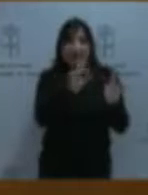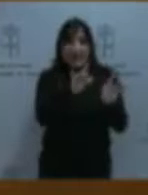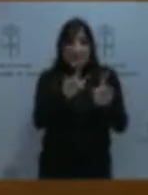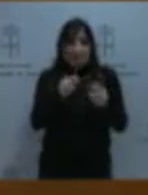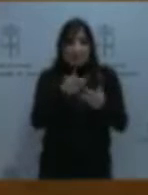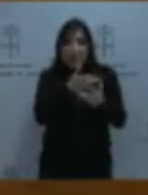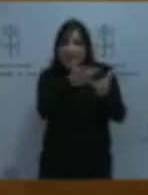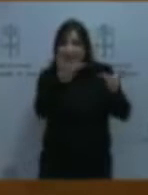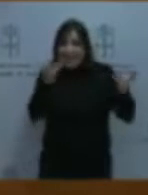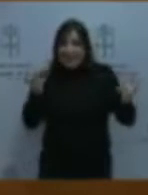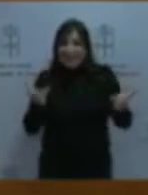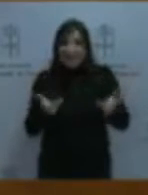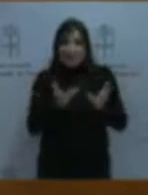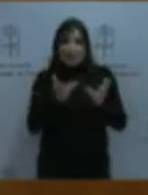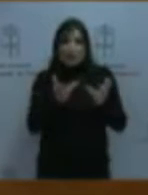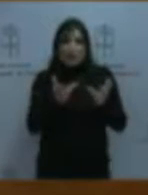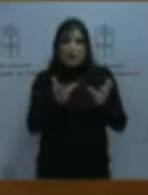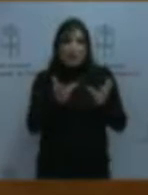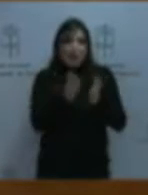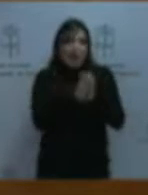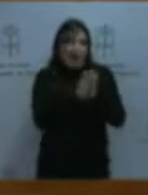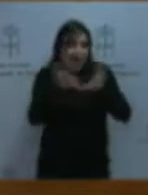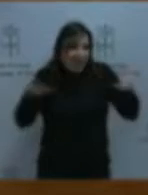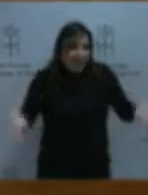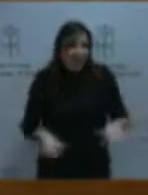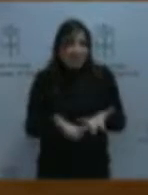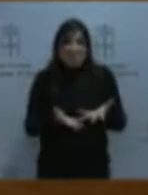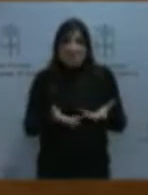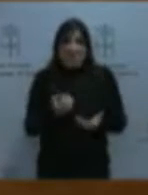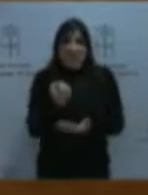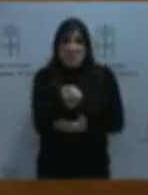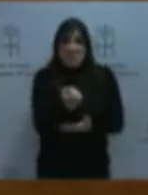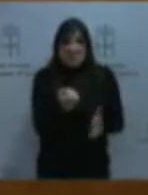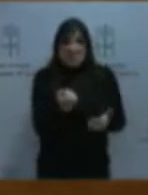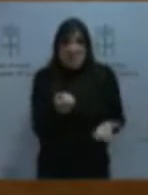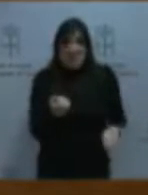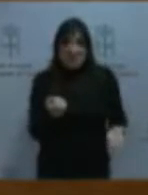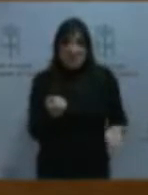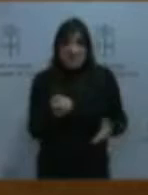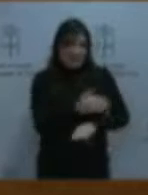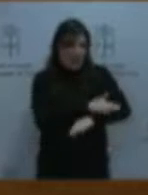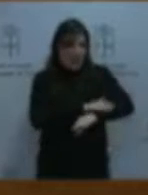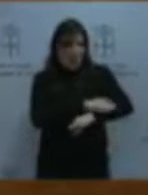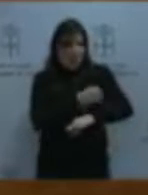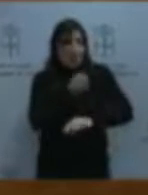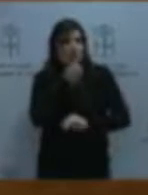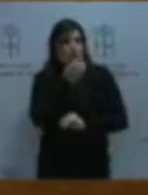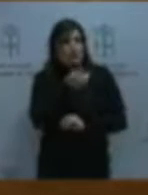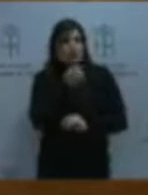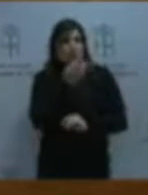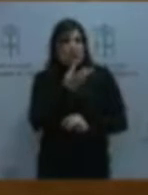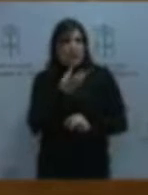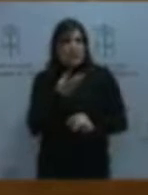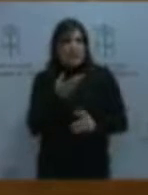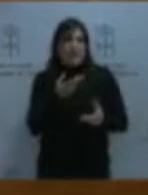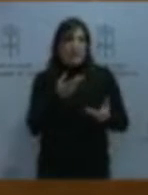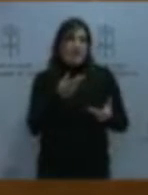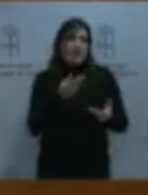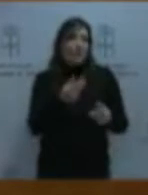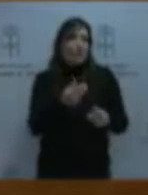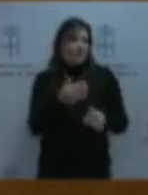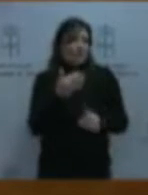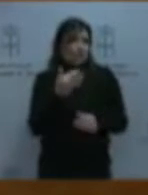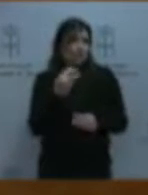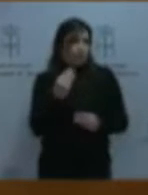Y bien, es verdad que el Gobierno socialista bueno haciendo documentos que